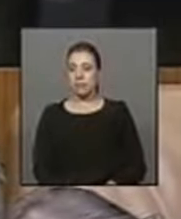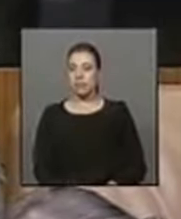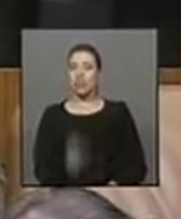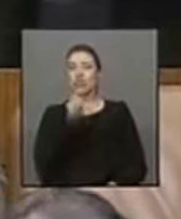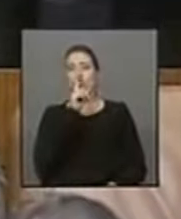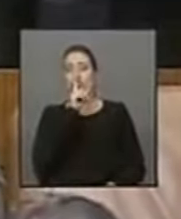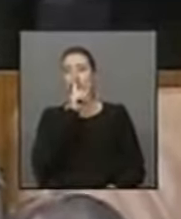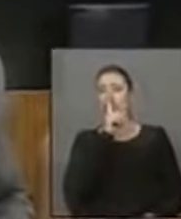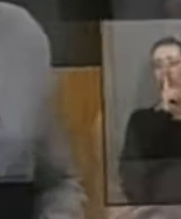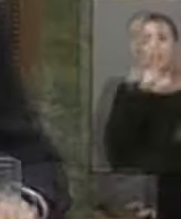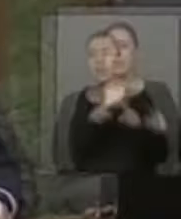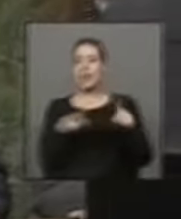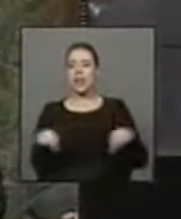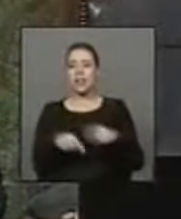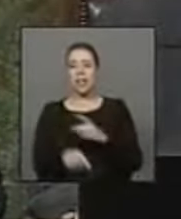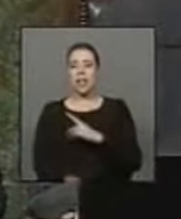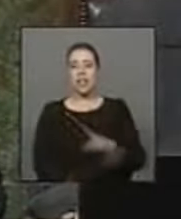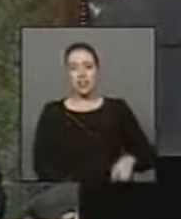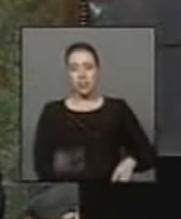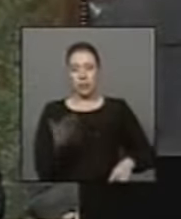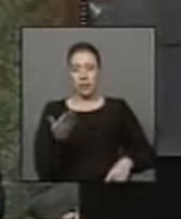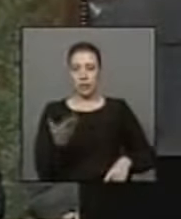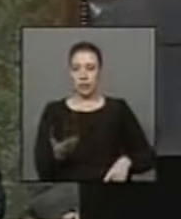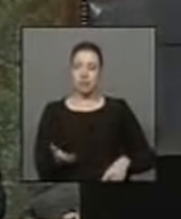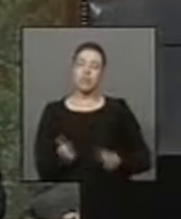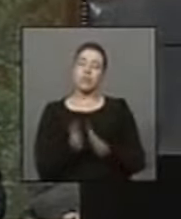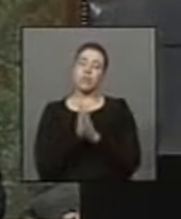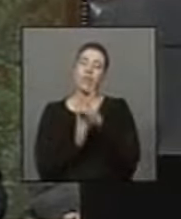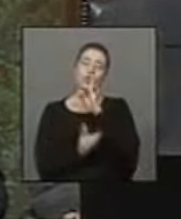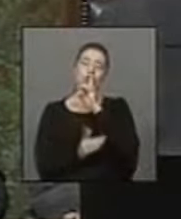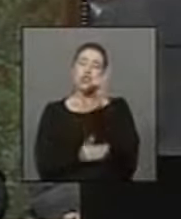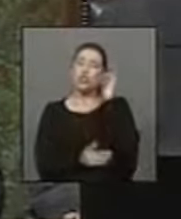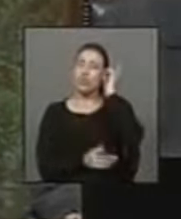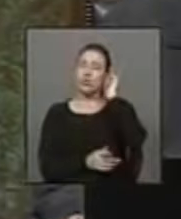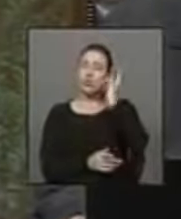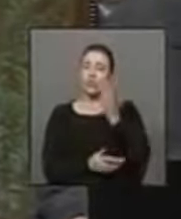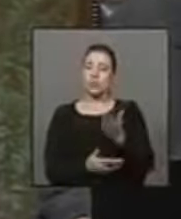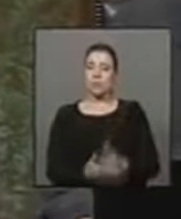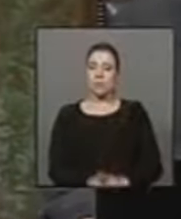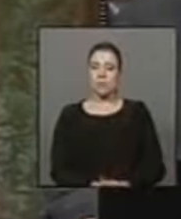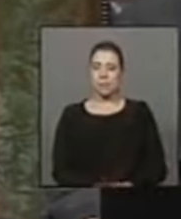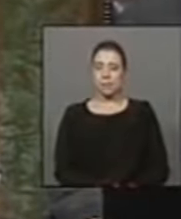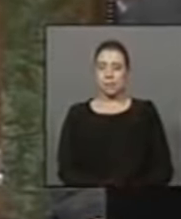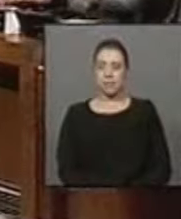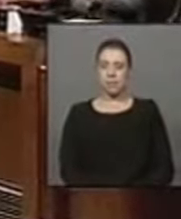Silencio en la sala, diputado Fuentes, puede continuar. Se pide silencio en la sala, por favor.